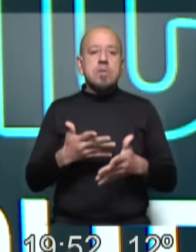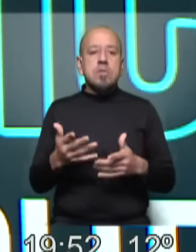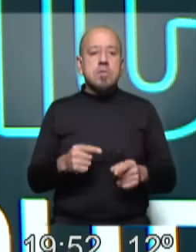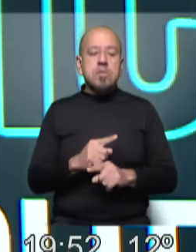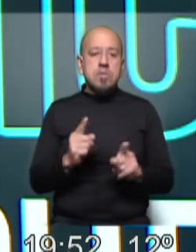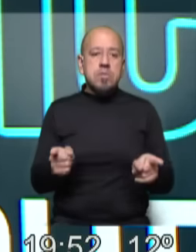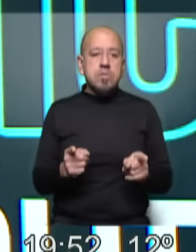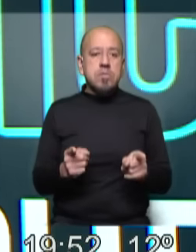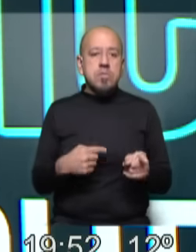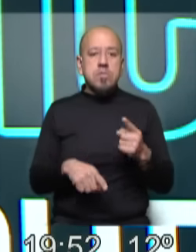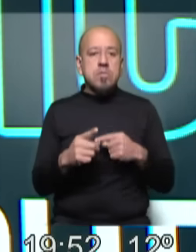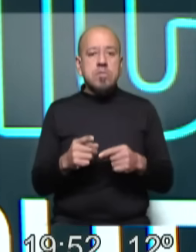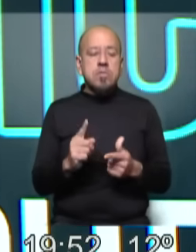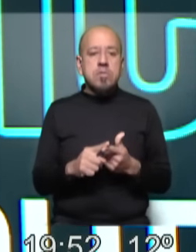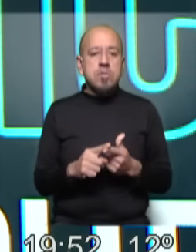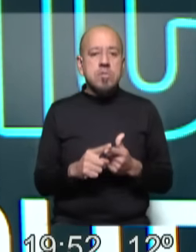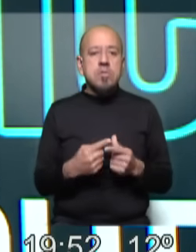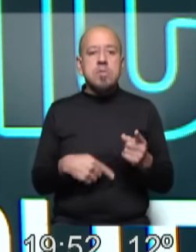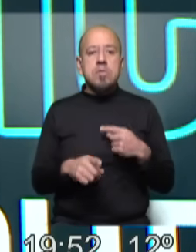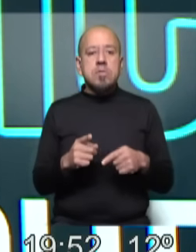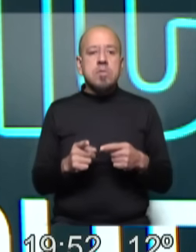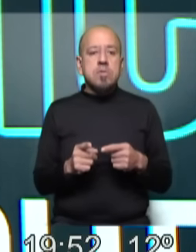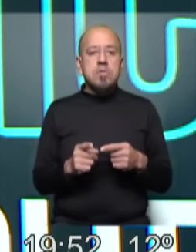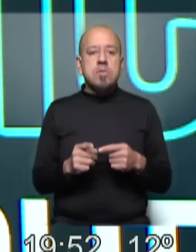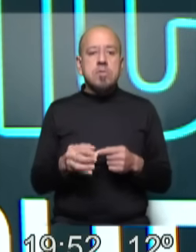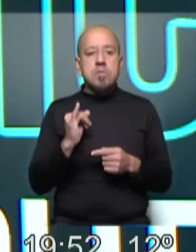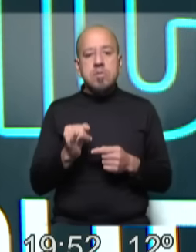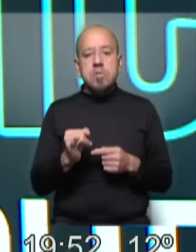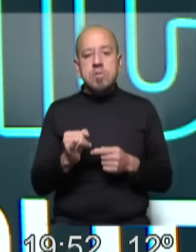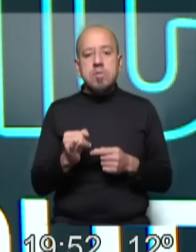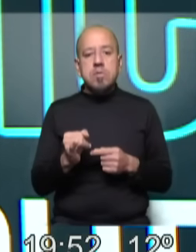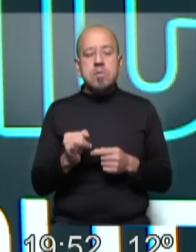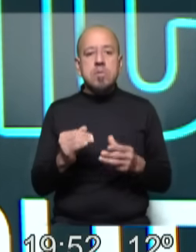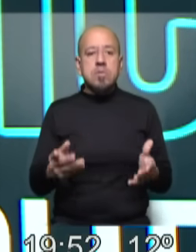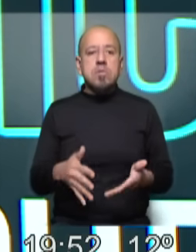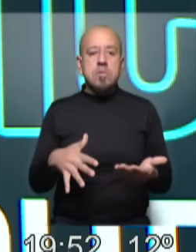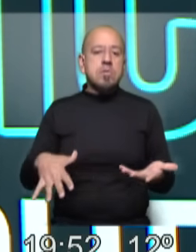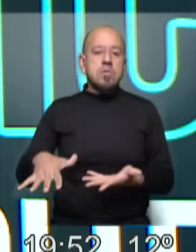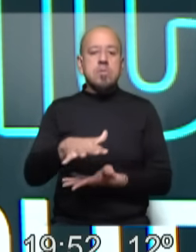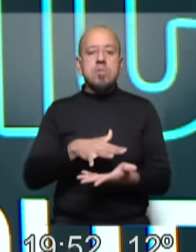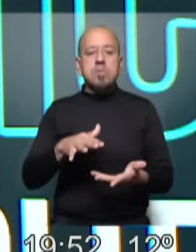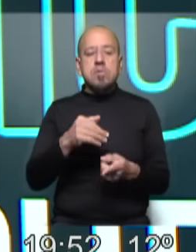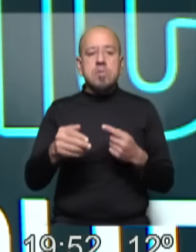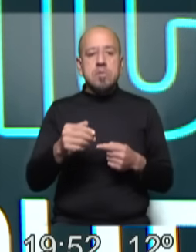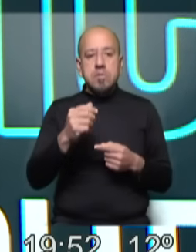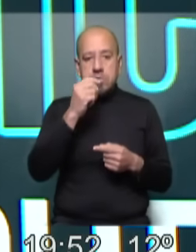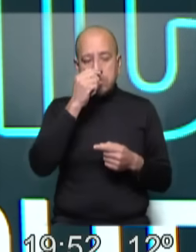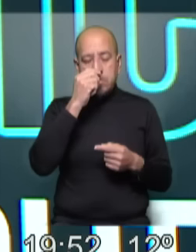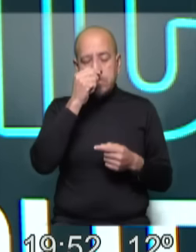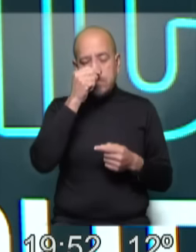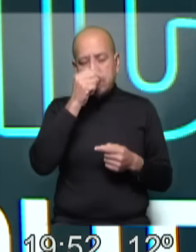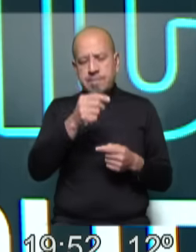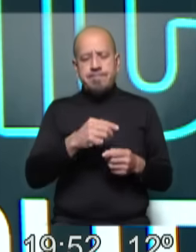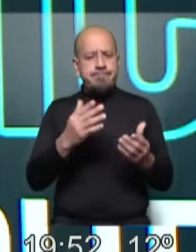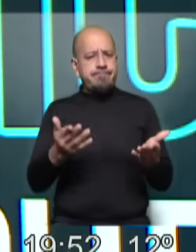producido tampoco la acumulación de casos Pero sigue apareciendo el entorno del presidente eh Muy cuestionado no